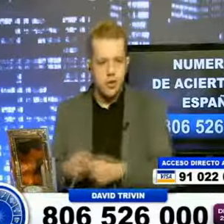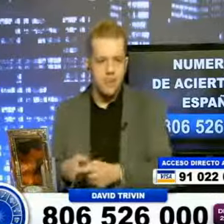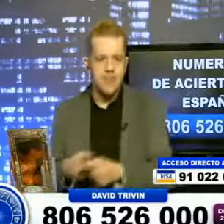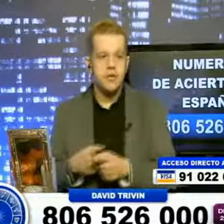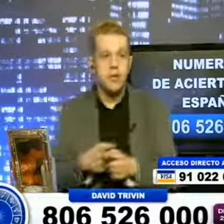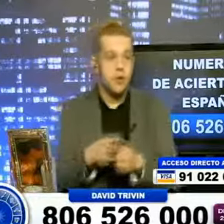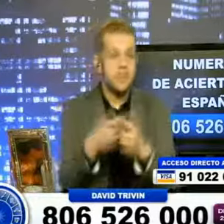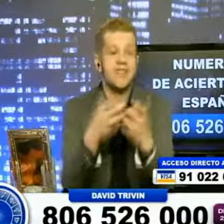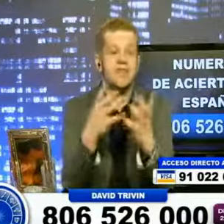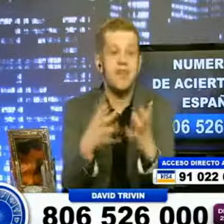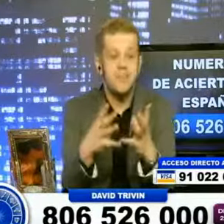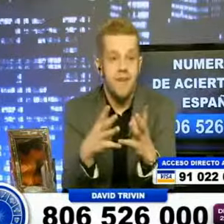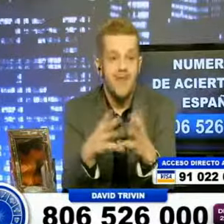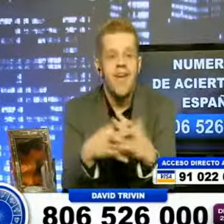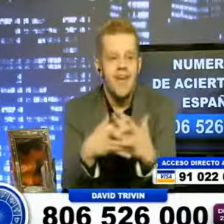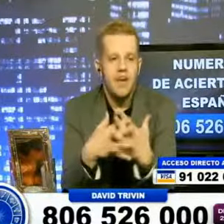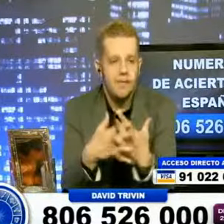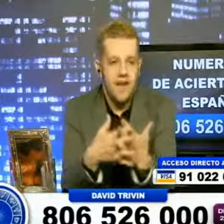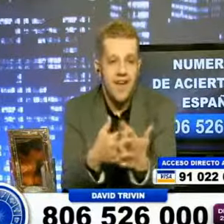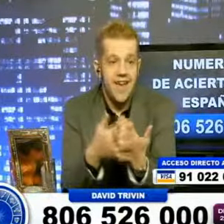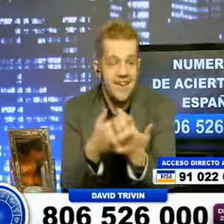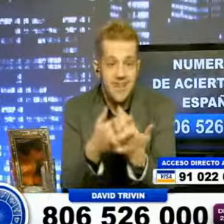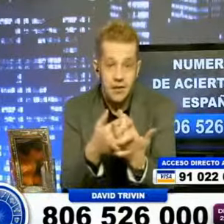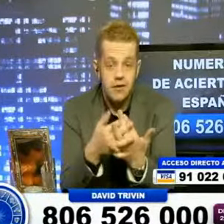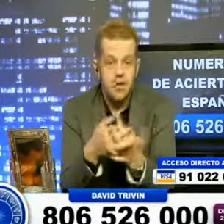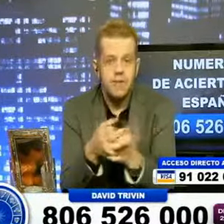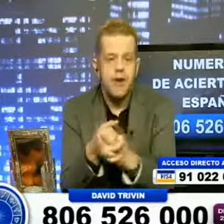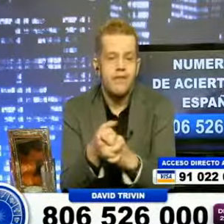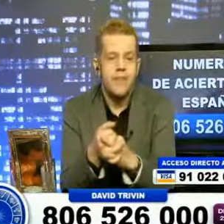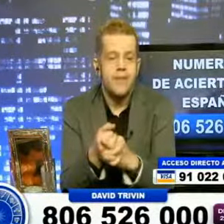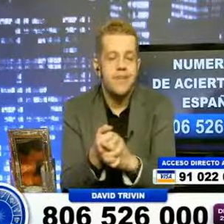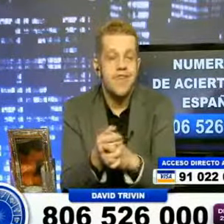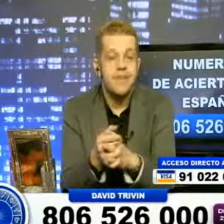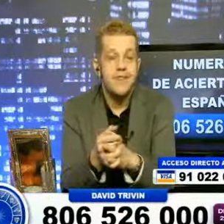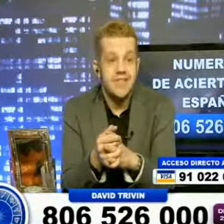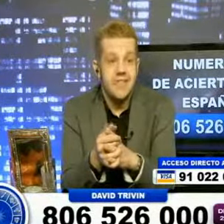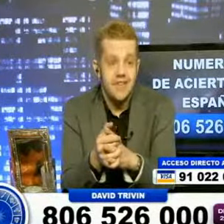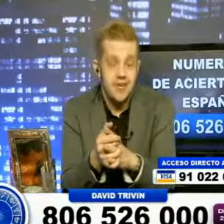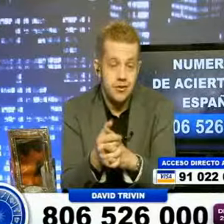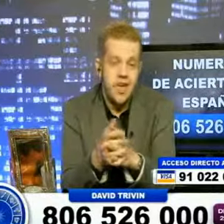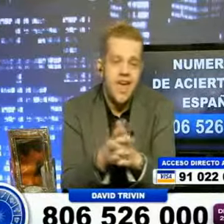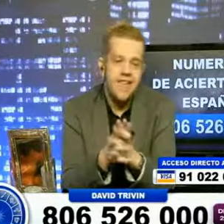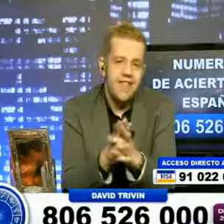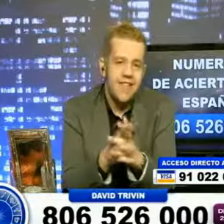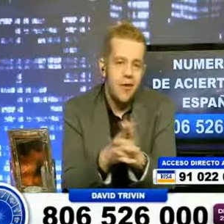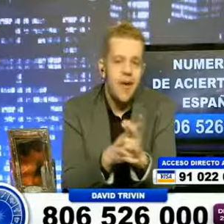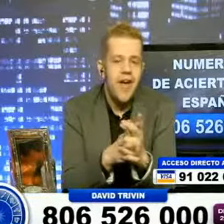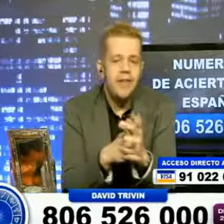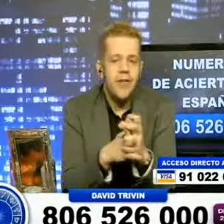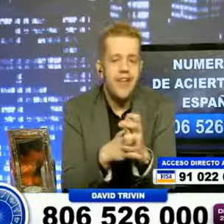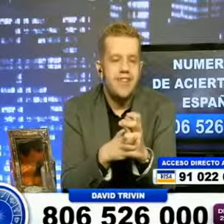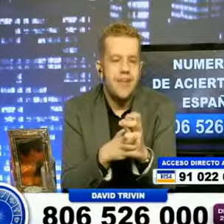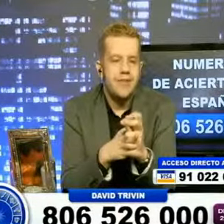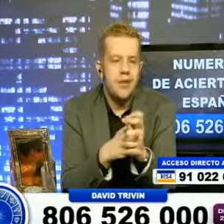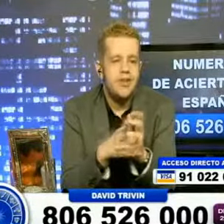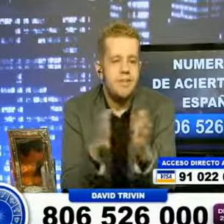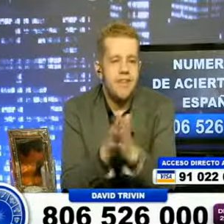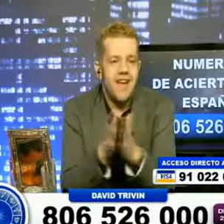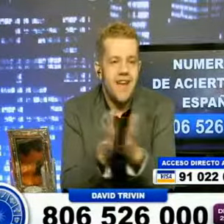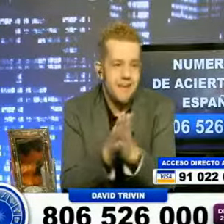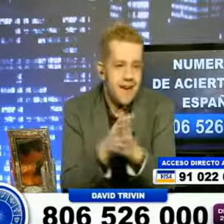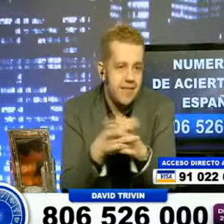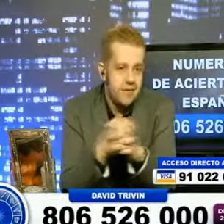sí doy nombres, sí os digo cosas que os hacen ver y confiar en este don que os vengo mostrando desde hace más de 6 años, en directo, en todas las